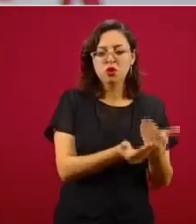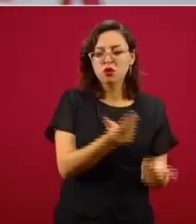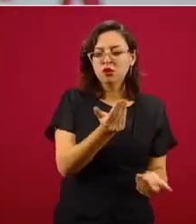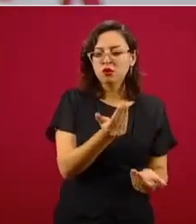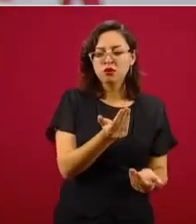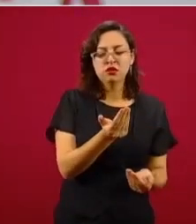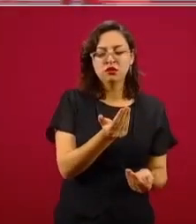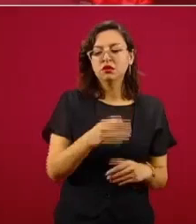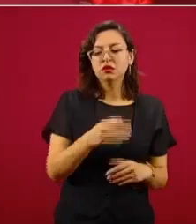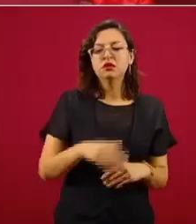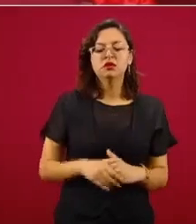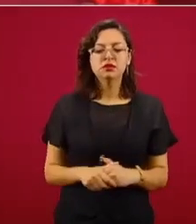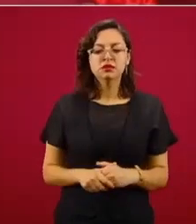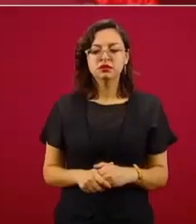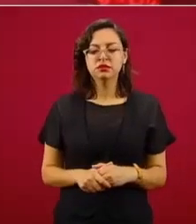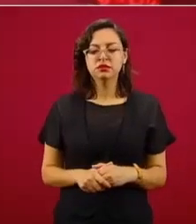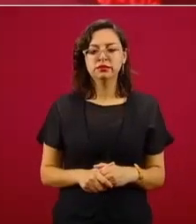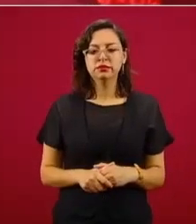mínimo.